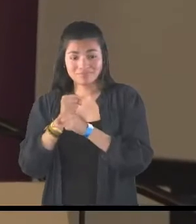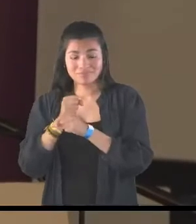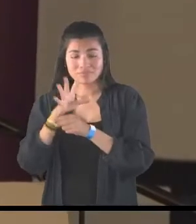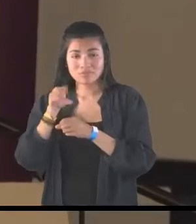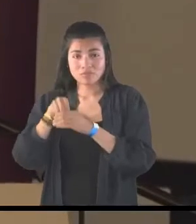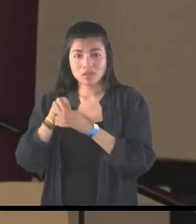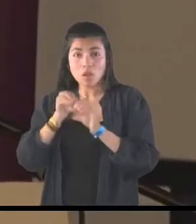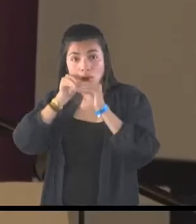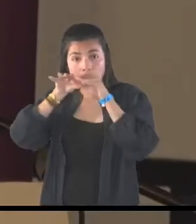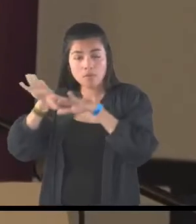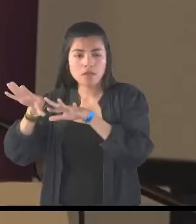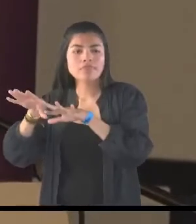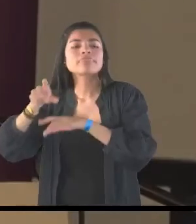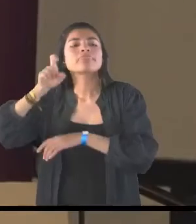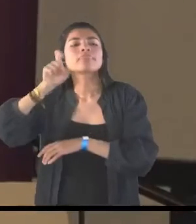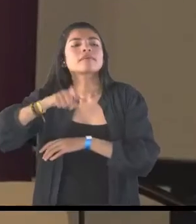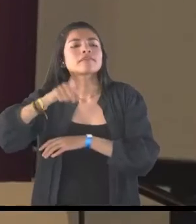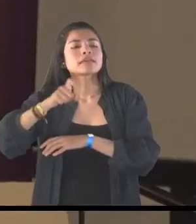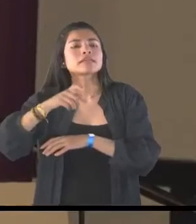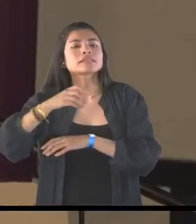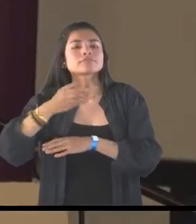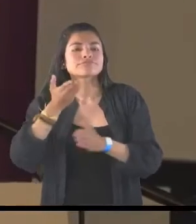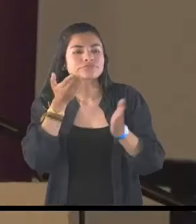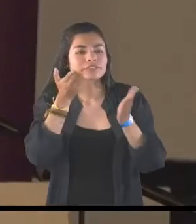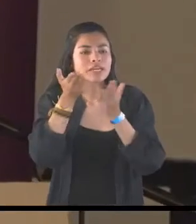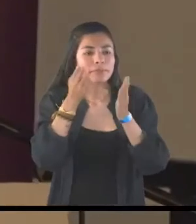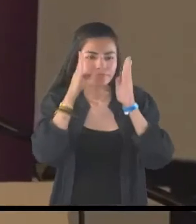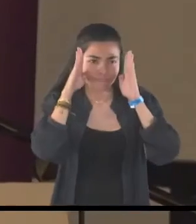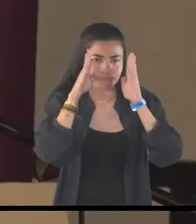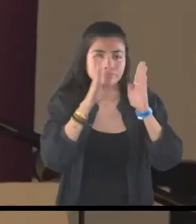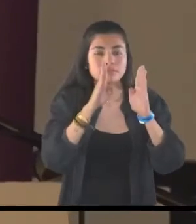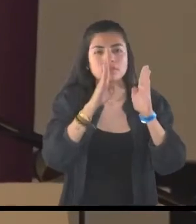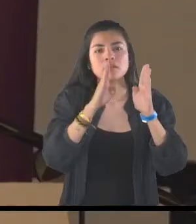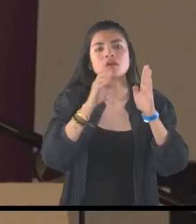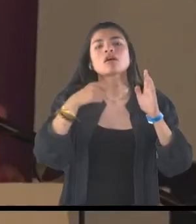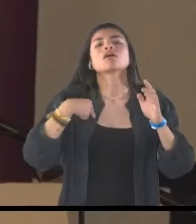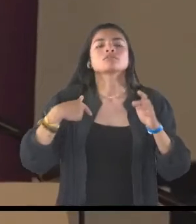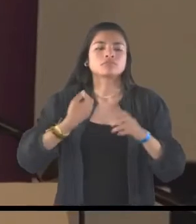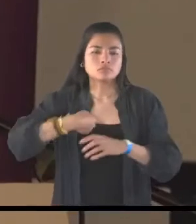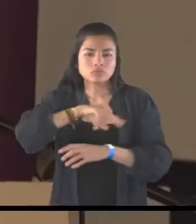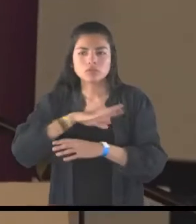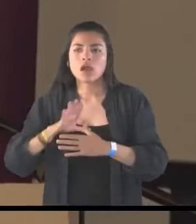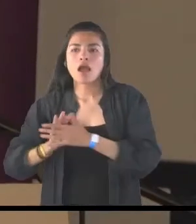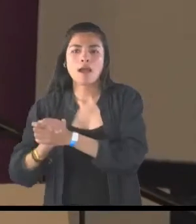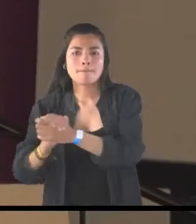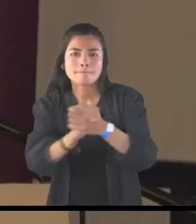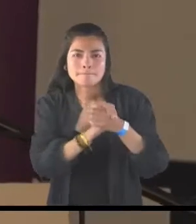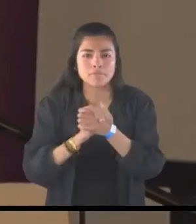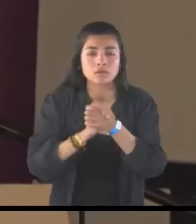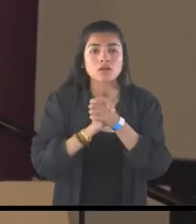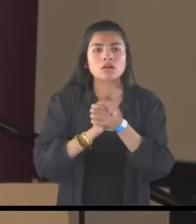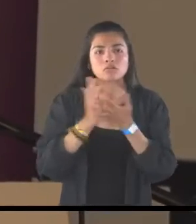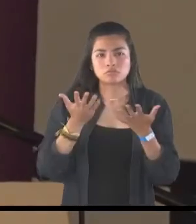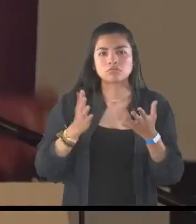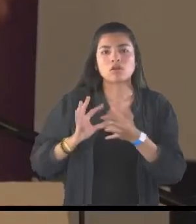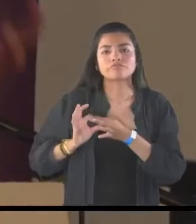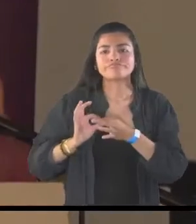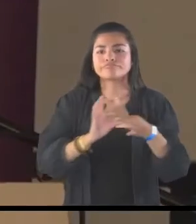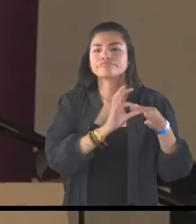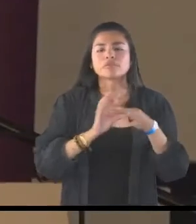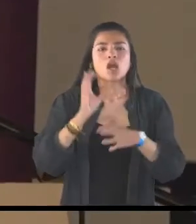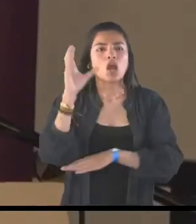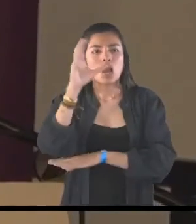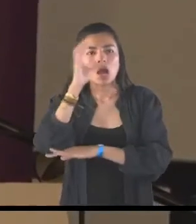tenemos de servirle a ustedes, nosotros tenemos que ser amigos, somos compatriotas, compartimos una misma nación, compartimos un